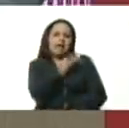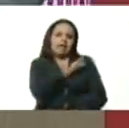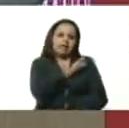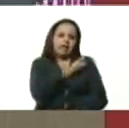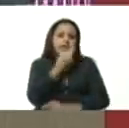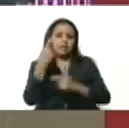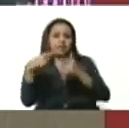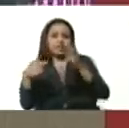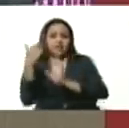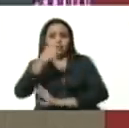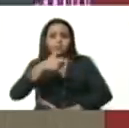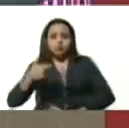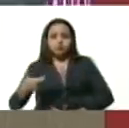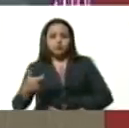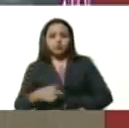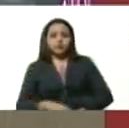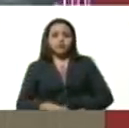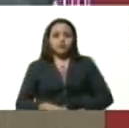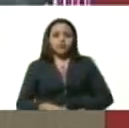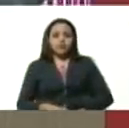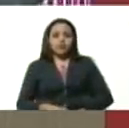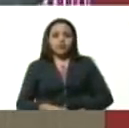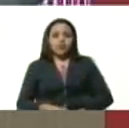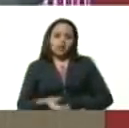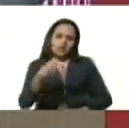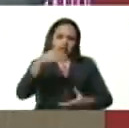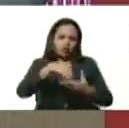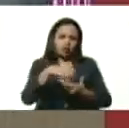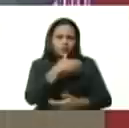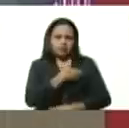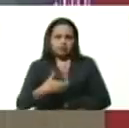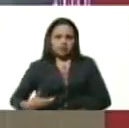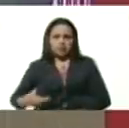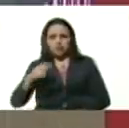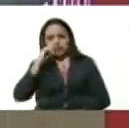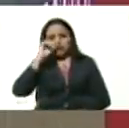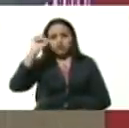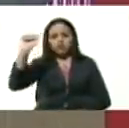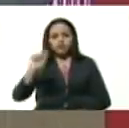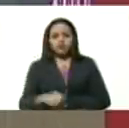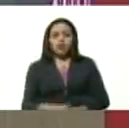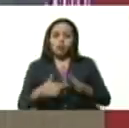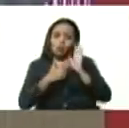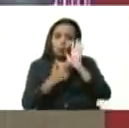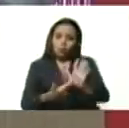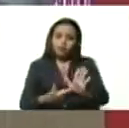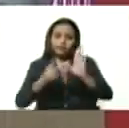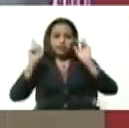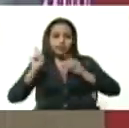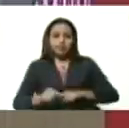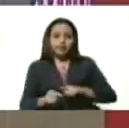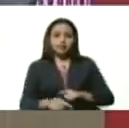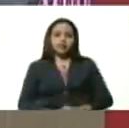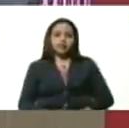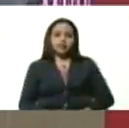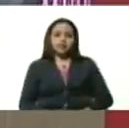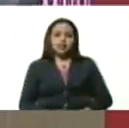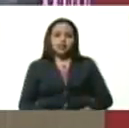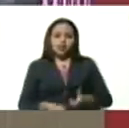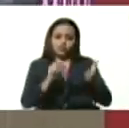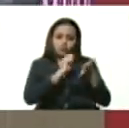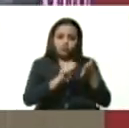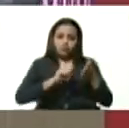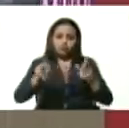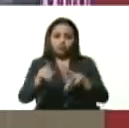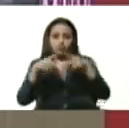altos funcionarios venezolanos, incluido el presidente de la República. Y muestra también, en ese artículo de Washington Post, lo que